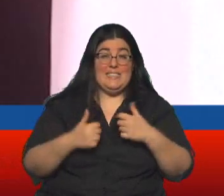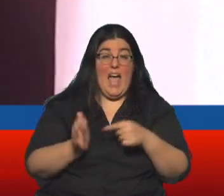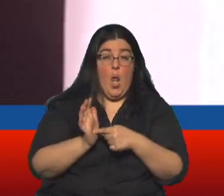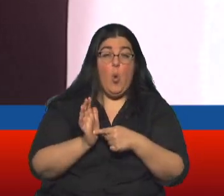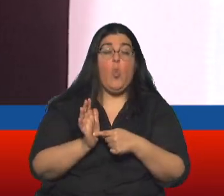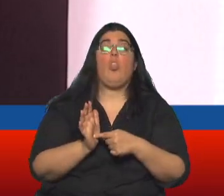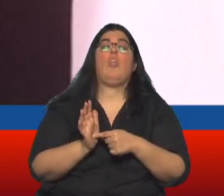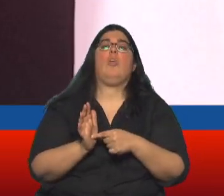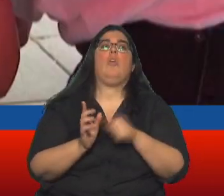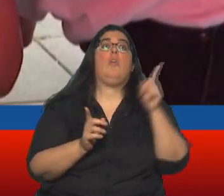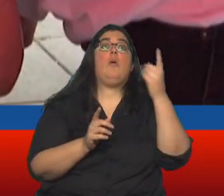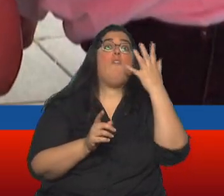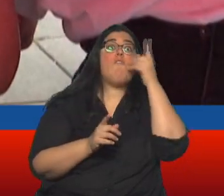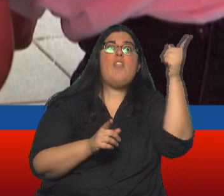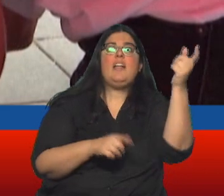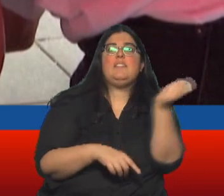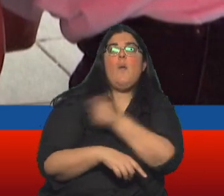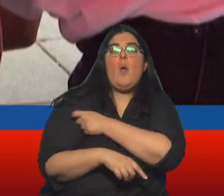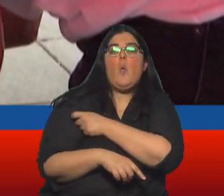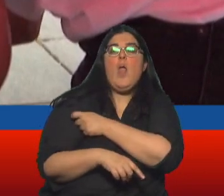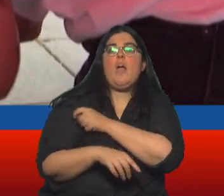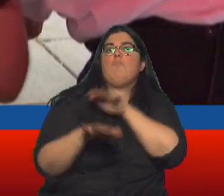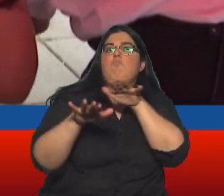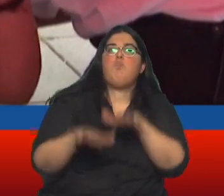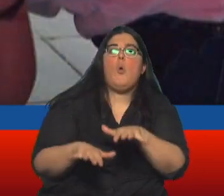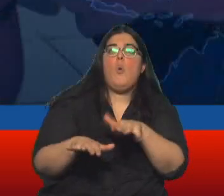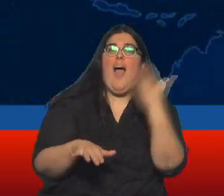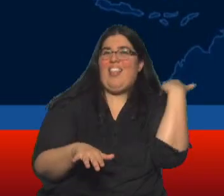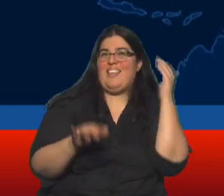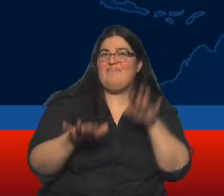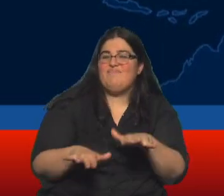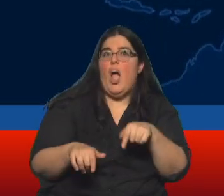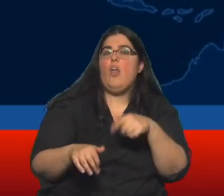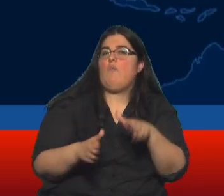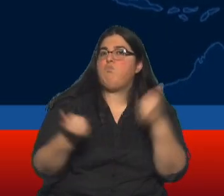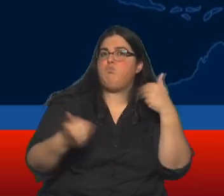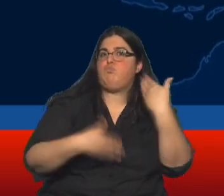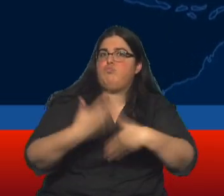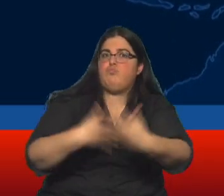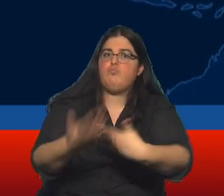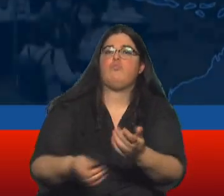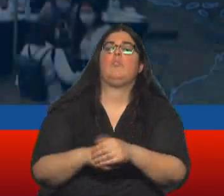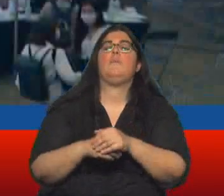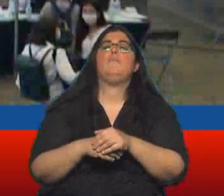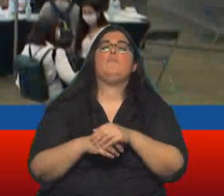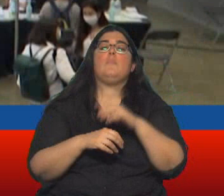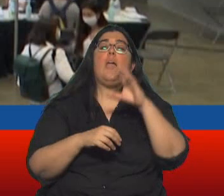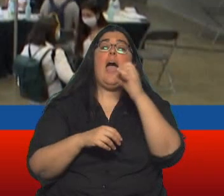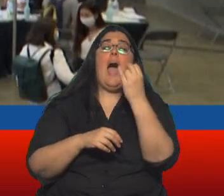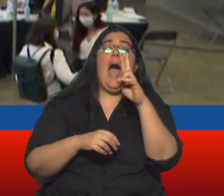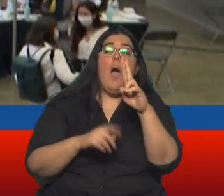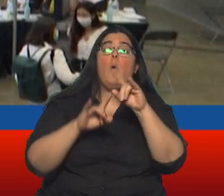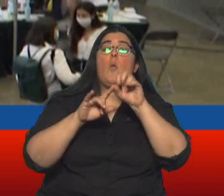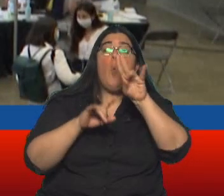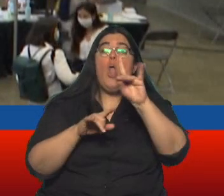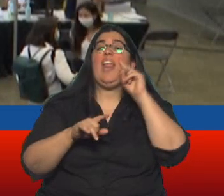de vacunación en Francia, antes estancada, se aceleró. Según cifras de Our World in Data, el 61%